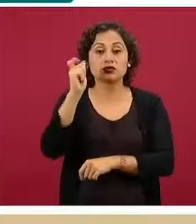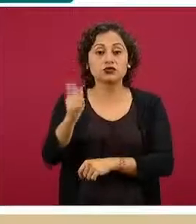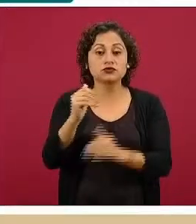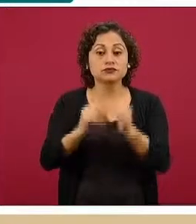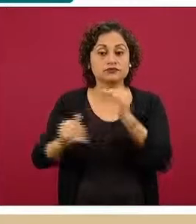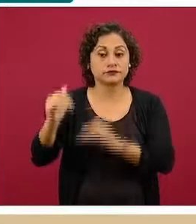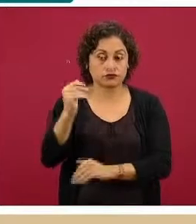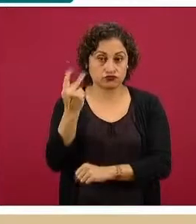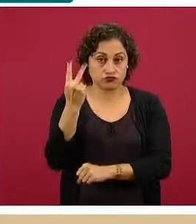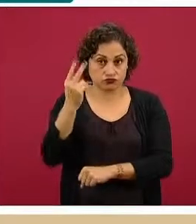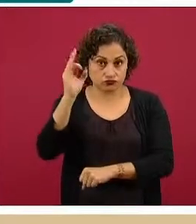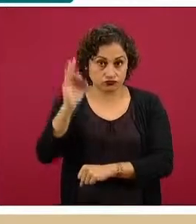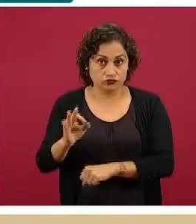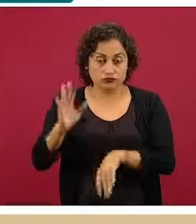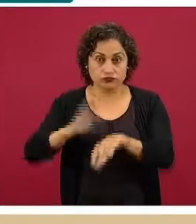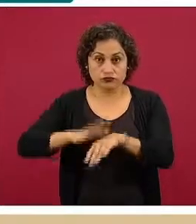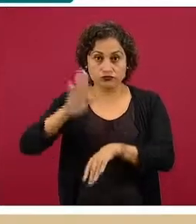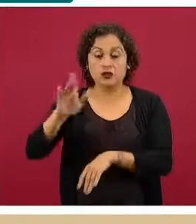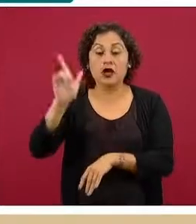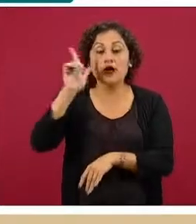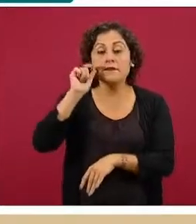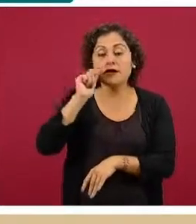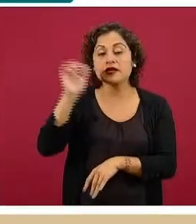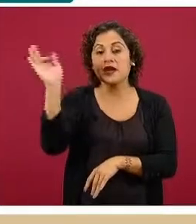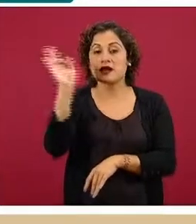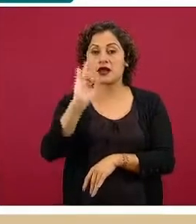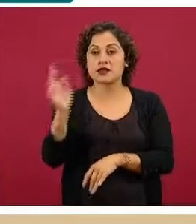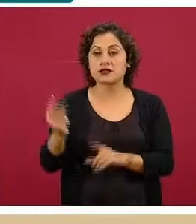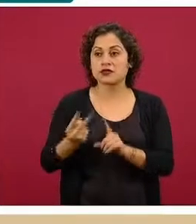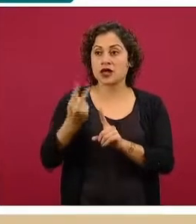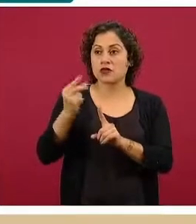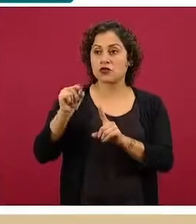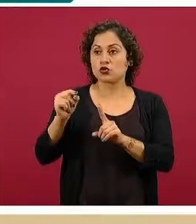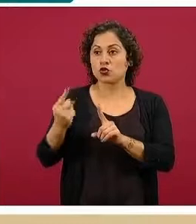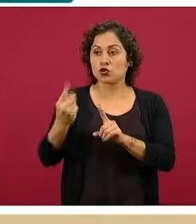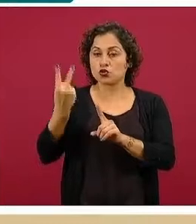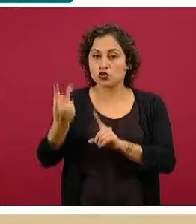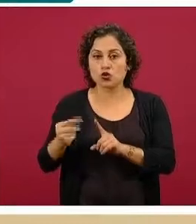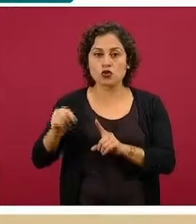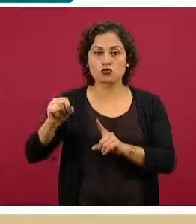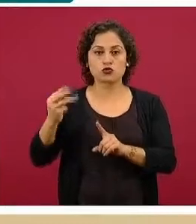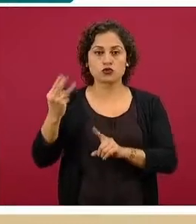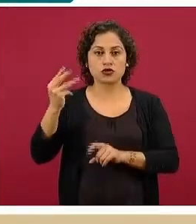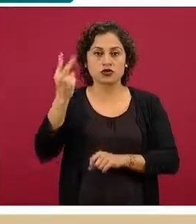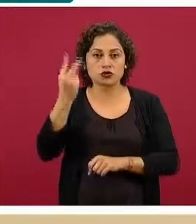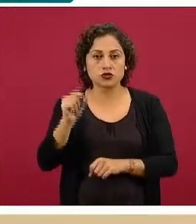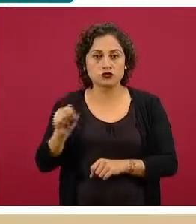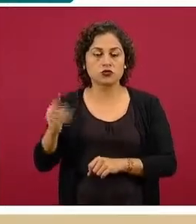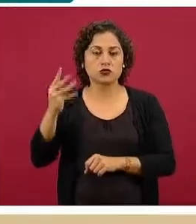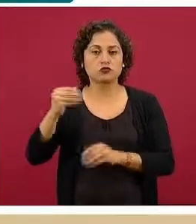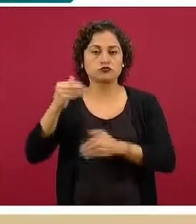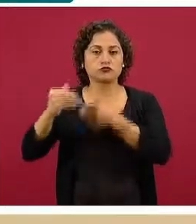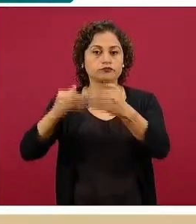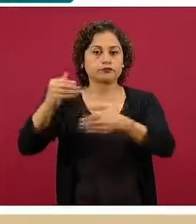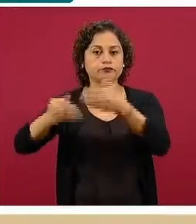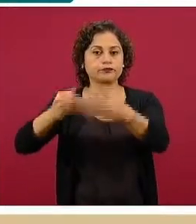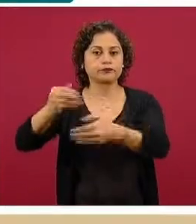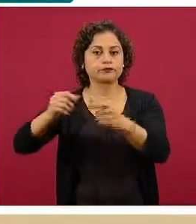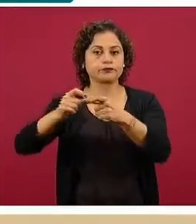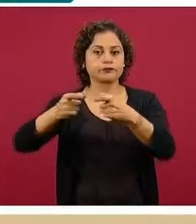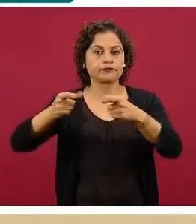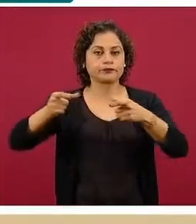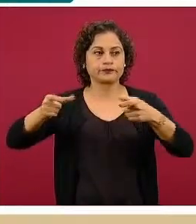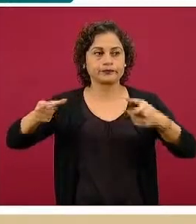probablemente mañana pueda ser más 2.1 o más 2.2 o más 2.3 y así sucesivamente conforme